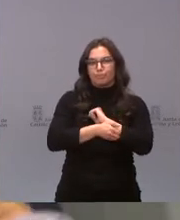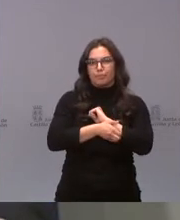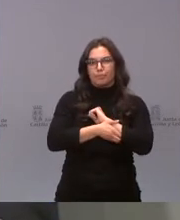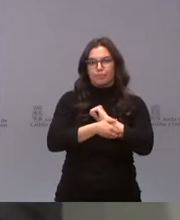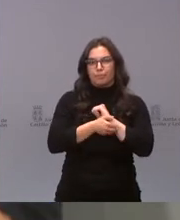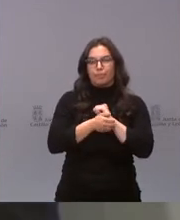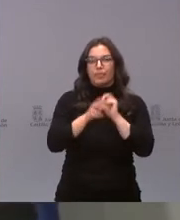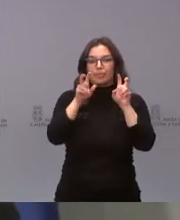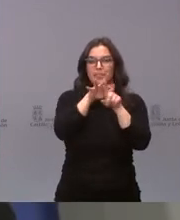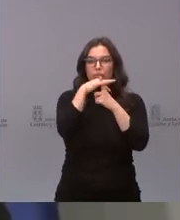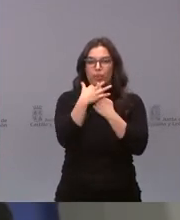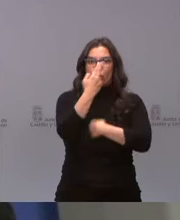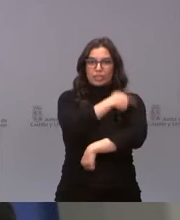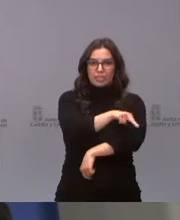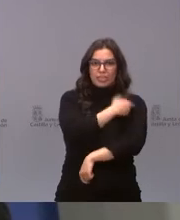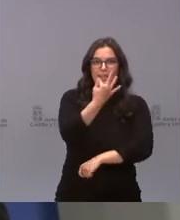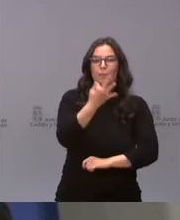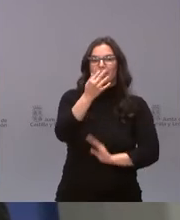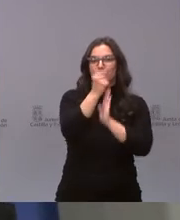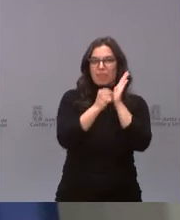la situación sanitaria y el conjunto de medidas